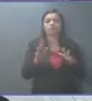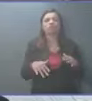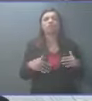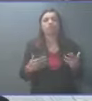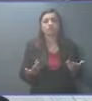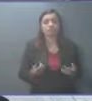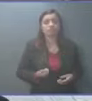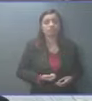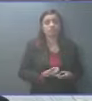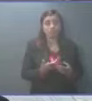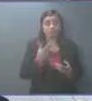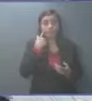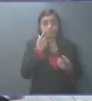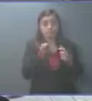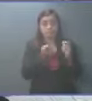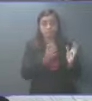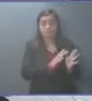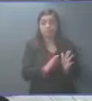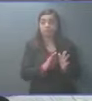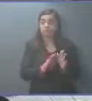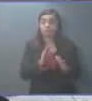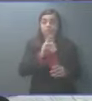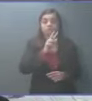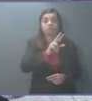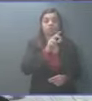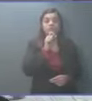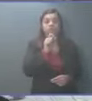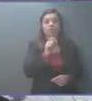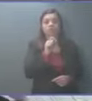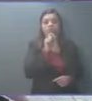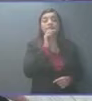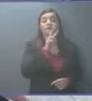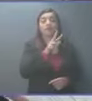digo? Adecuación de infraestructura,